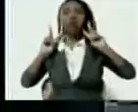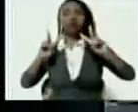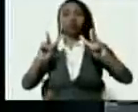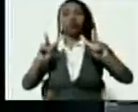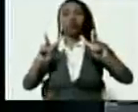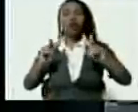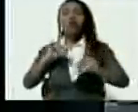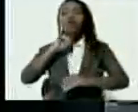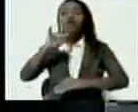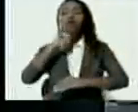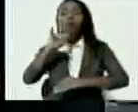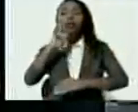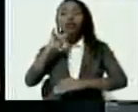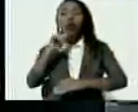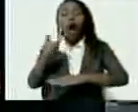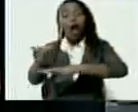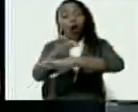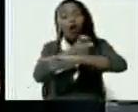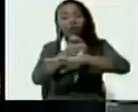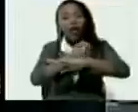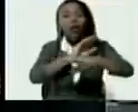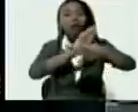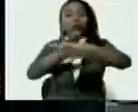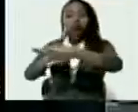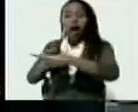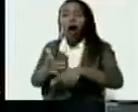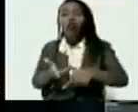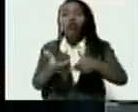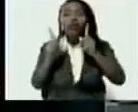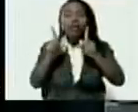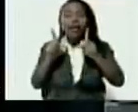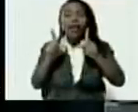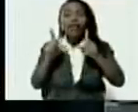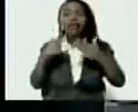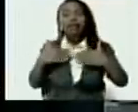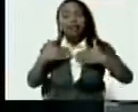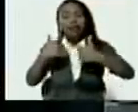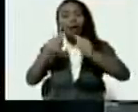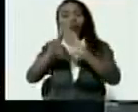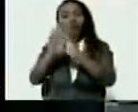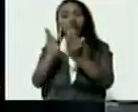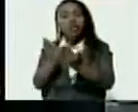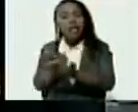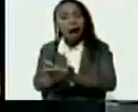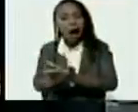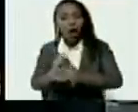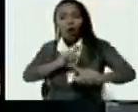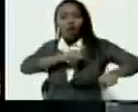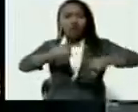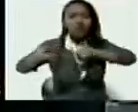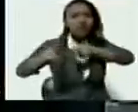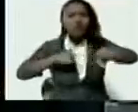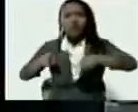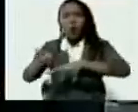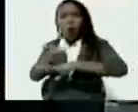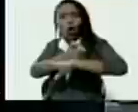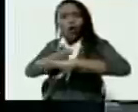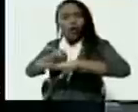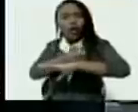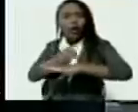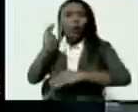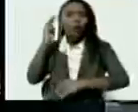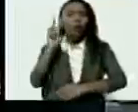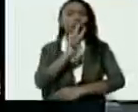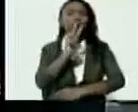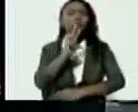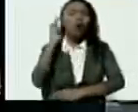de información a los gobiernos y autoridades sanitarias del mundo, de coordinación con el gobierno bolivariano de